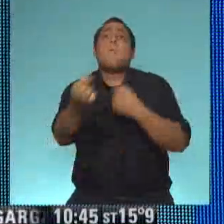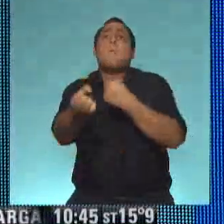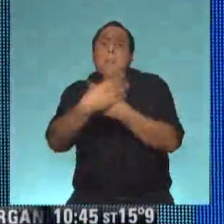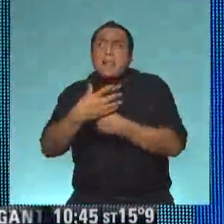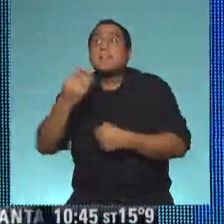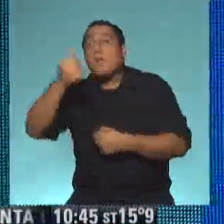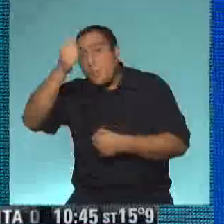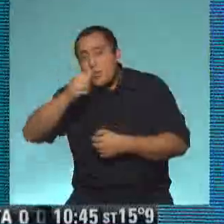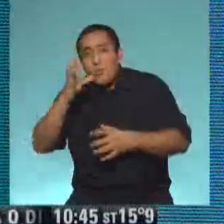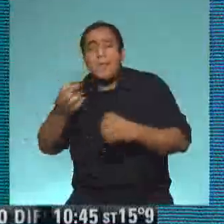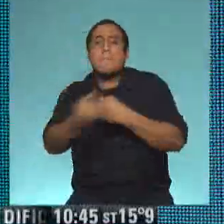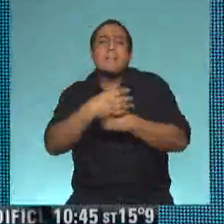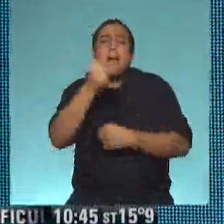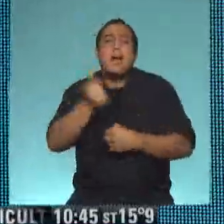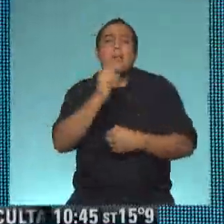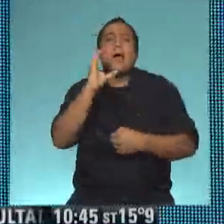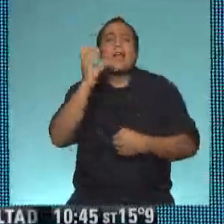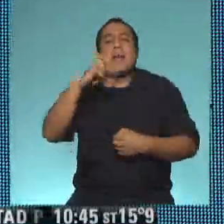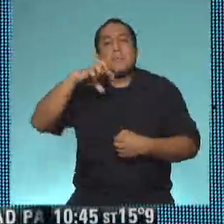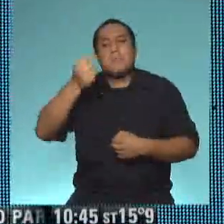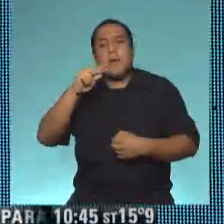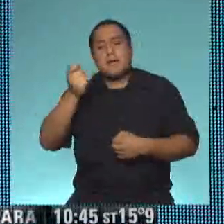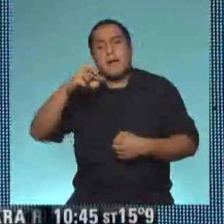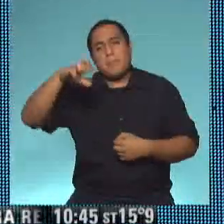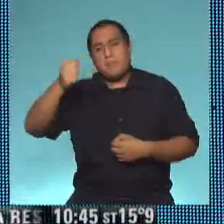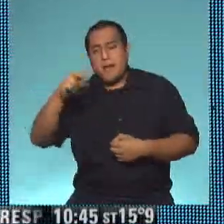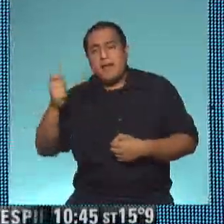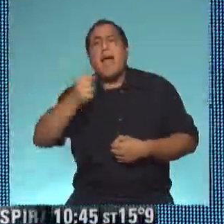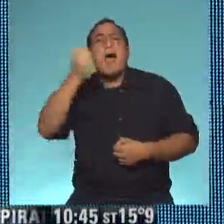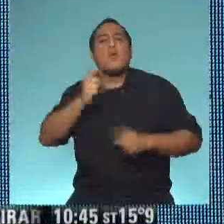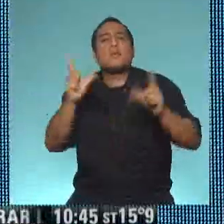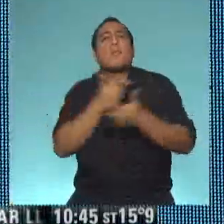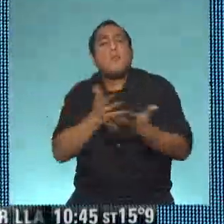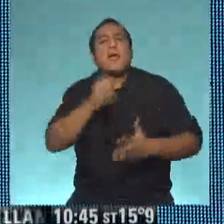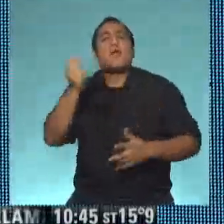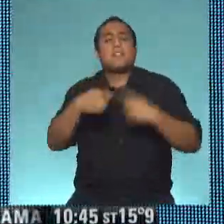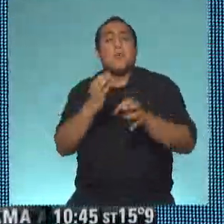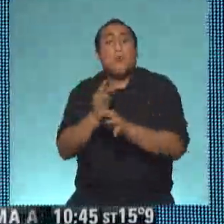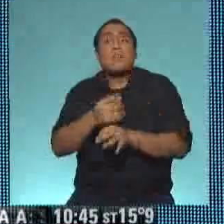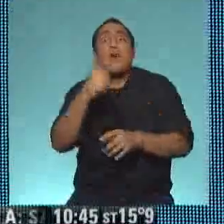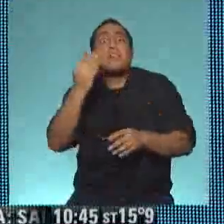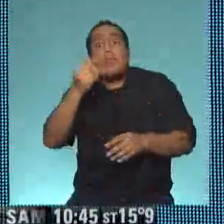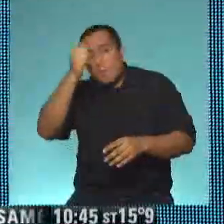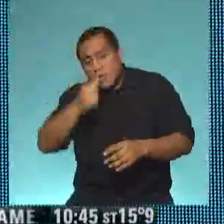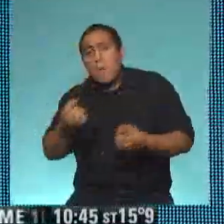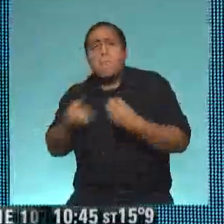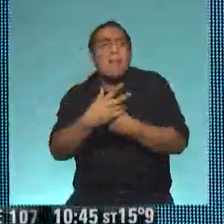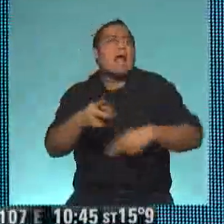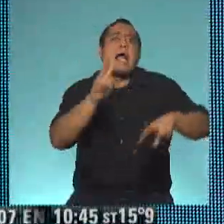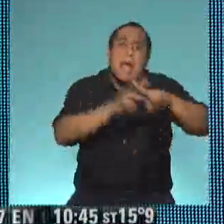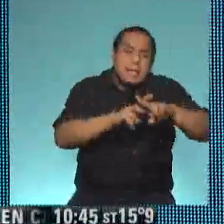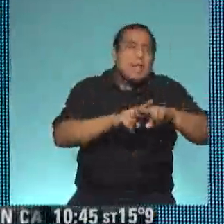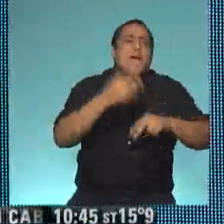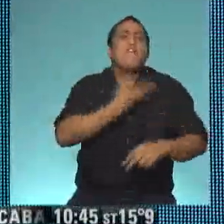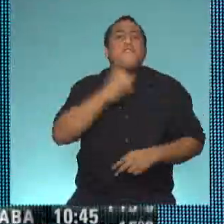fin de arroba canal pakapaka tv pública seguimos educando que hicieron especiales diciendo semanas encanta hasta el fin de jatamí